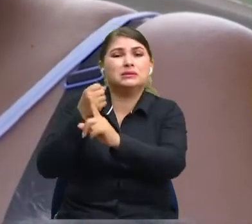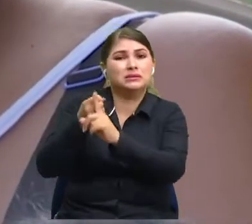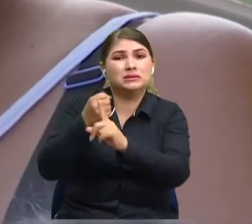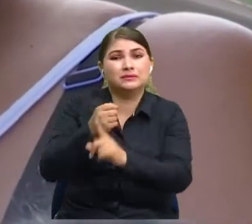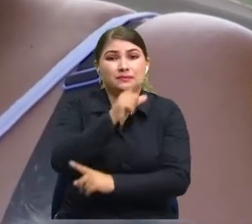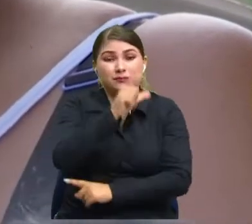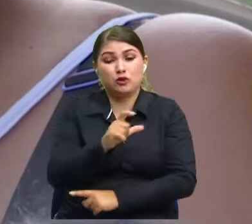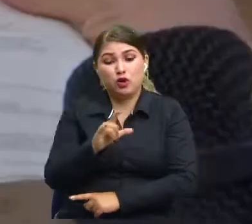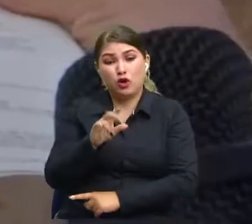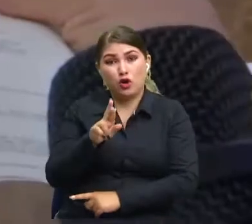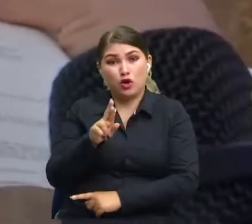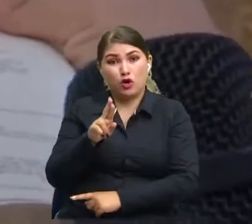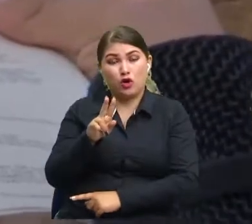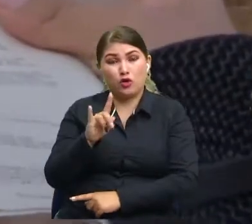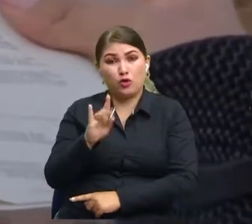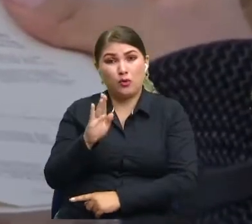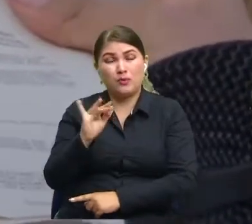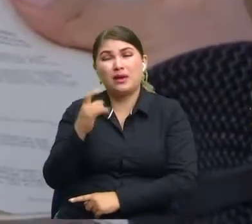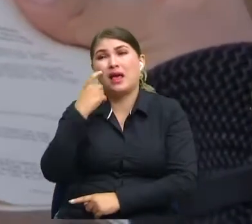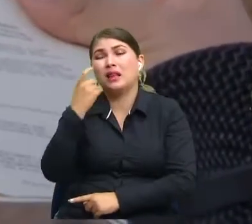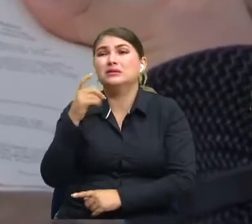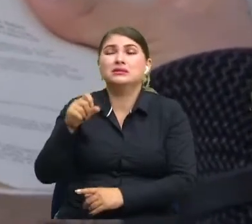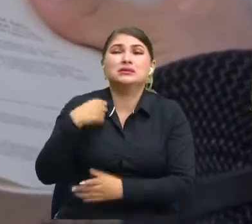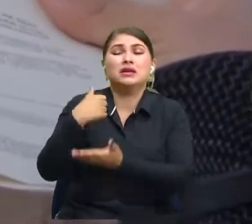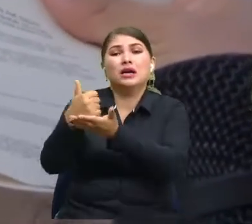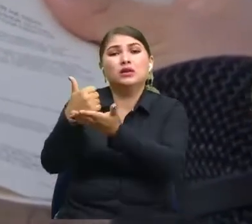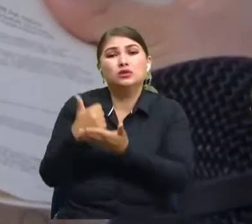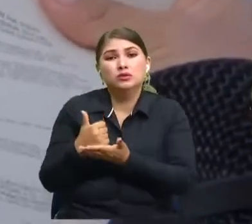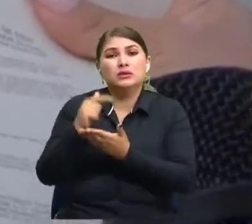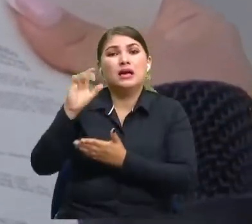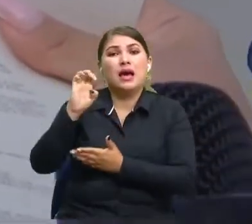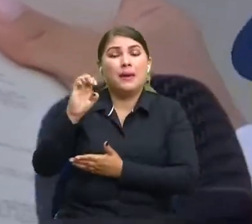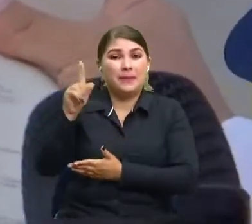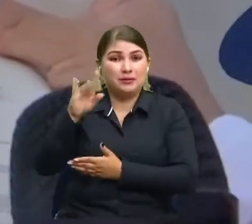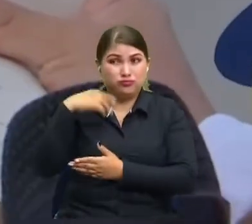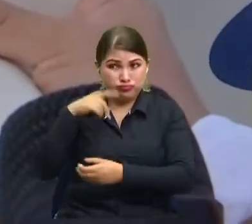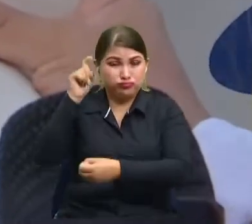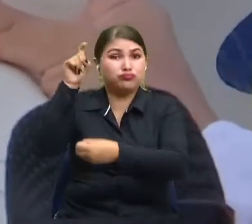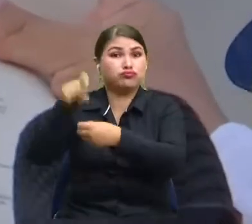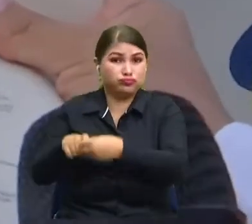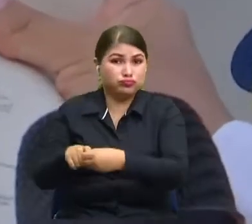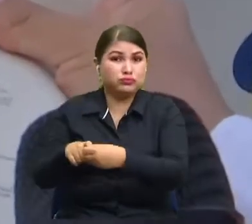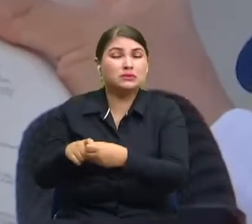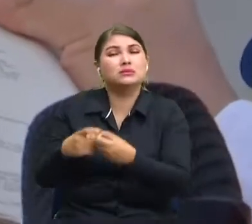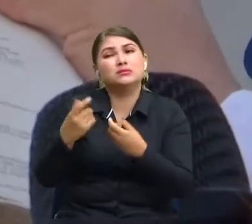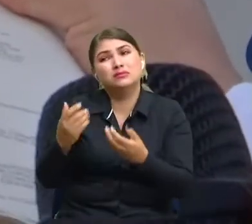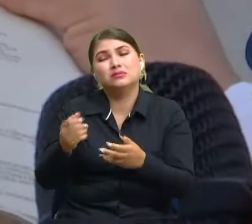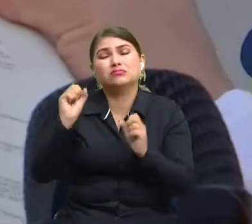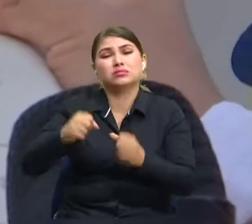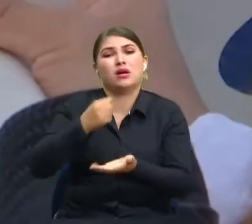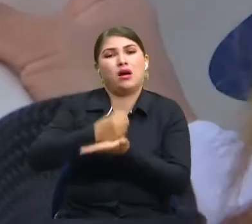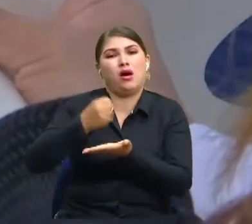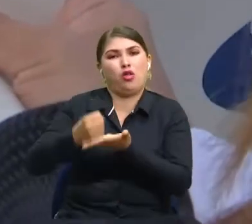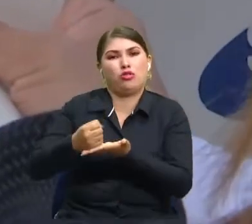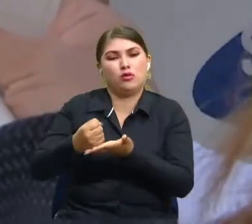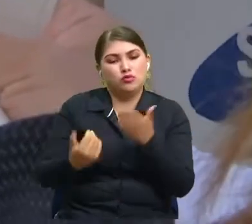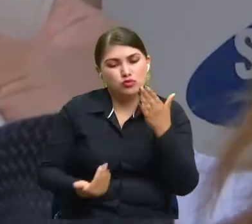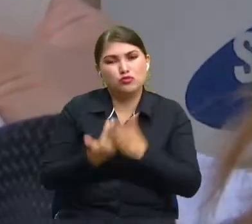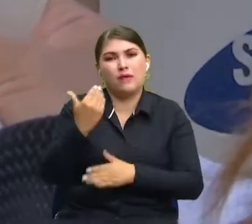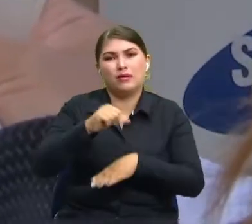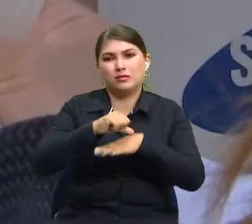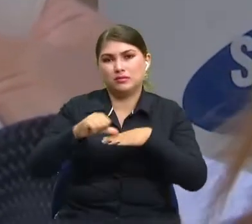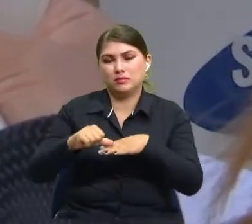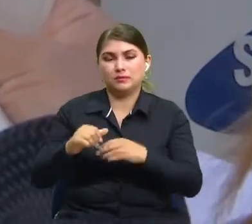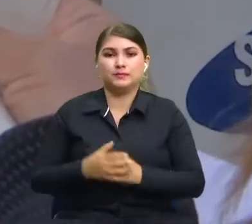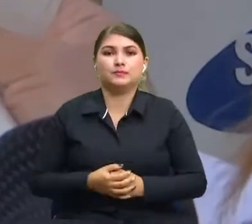Rubiela Bernal, su progenitora, busca ayuda de la EPS a la cual pertenece Angie para que le autoricen una nueva